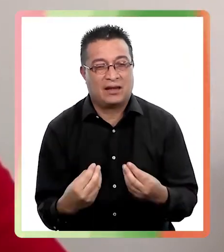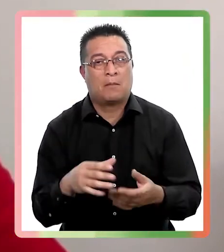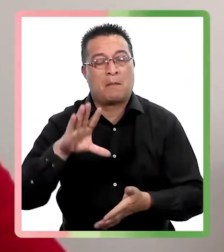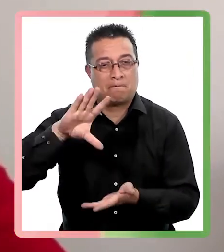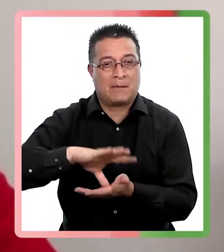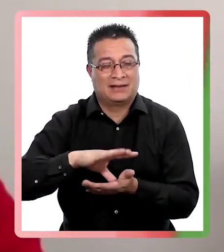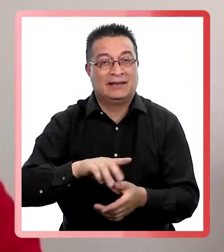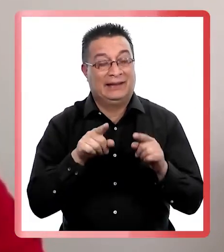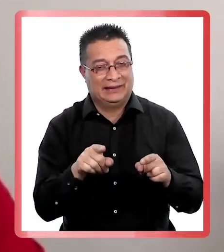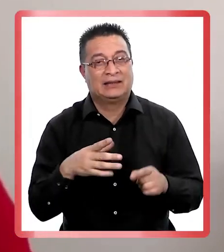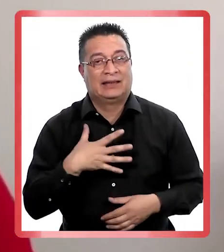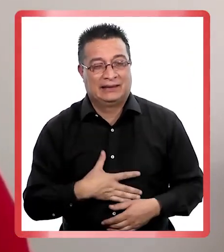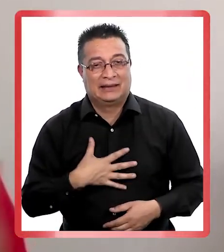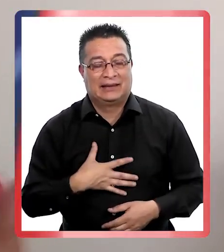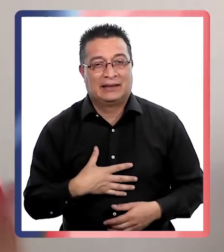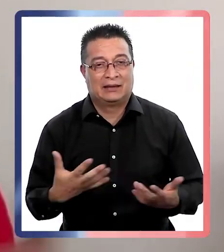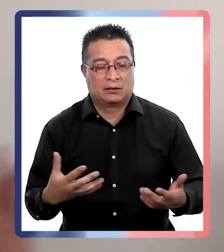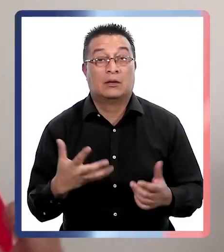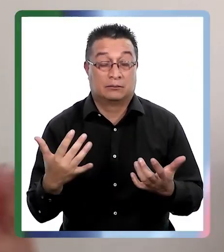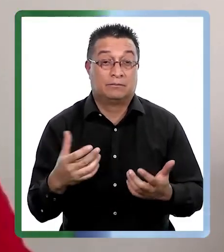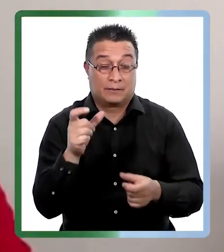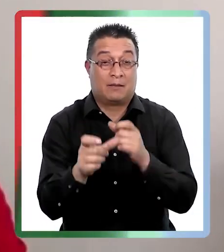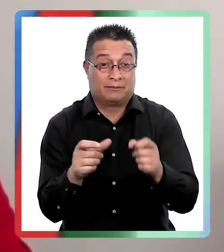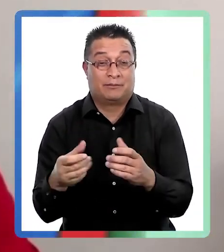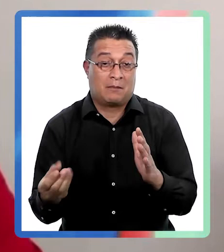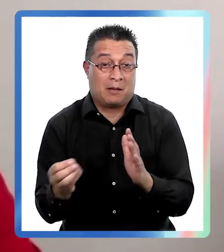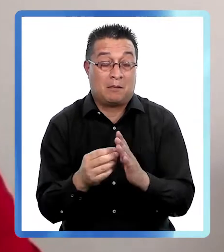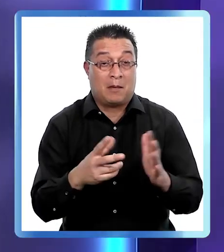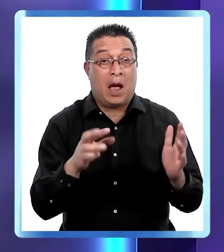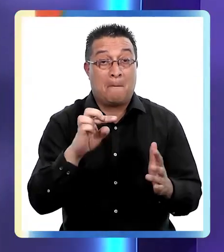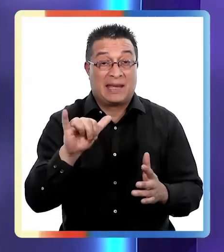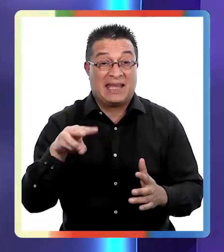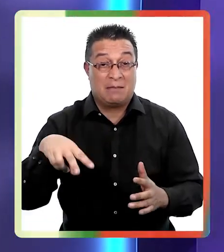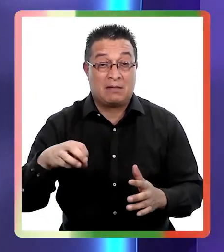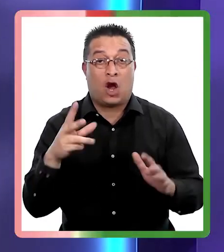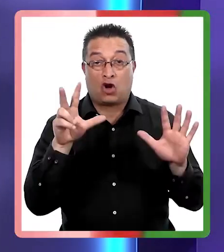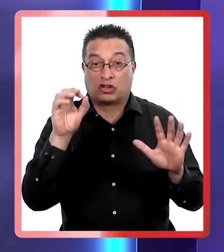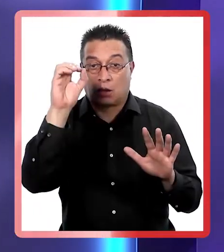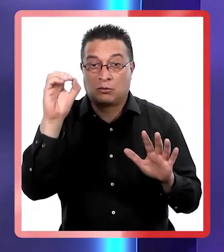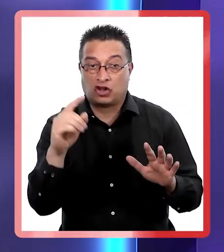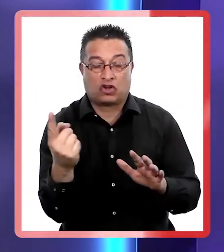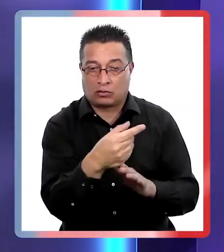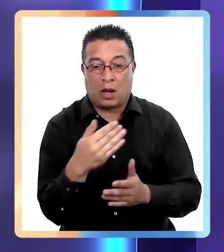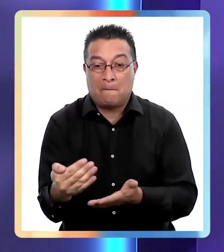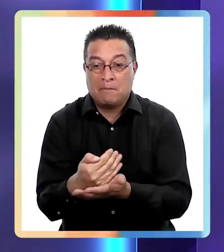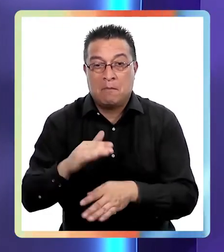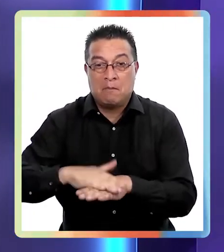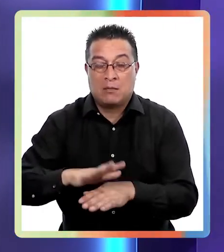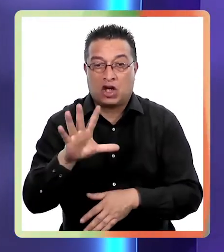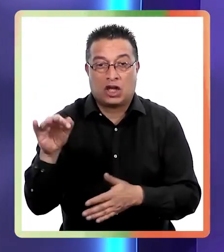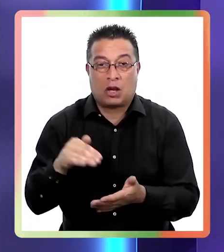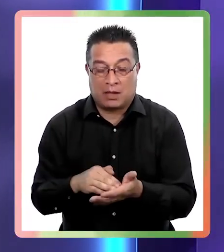para el país. Eso Claro, es lo que queremos. Yo creo que la pequeña y mediana empresa es la generadora del 80% de los empleos del país. No será fácil para ellas pagar un sueldo mínimo de